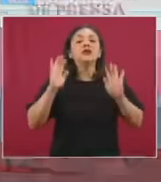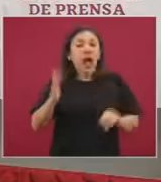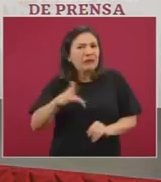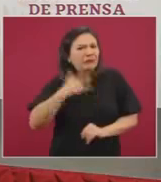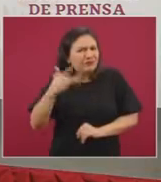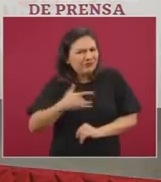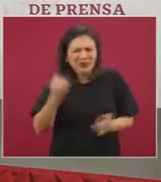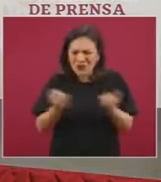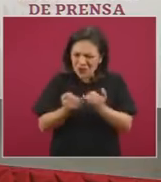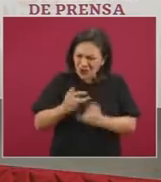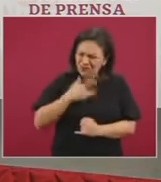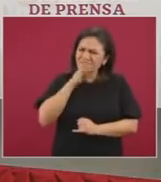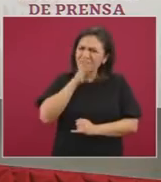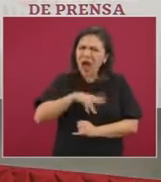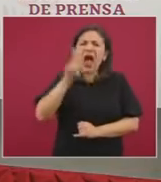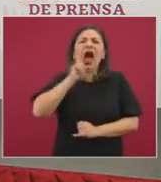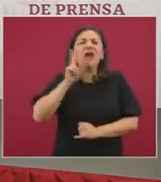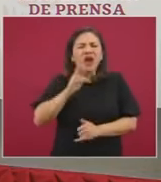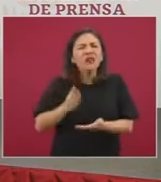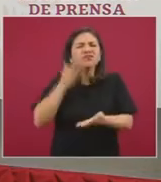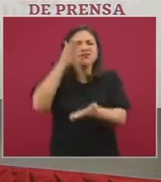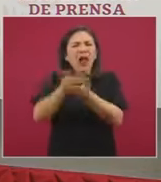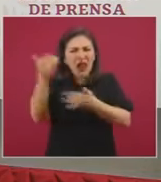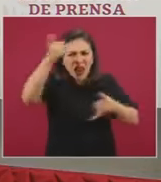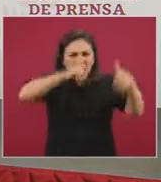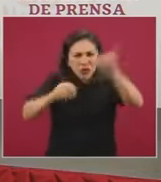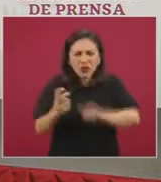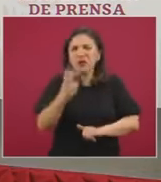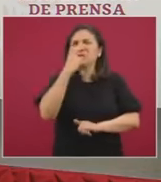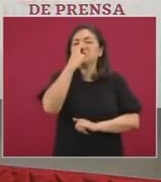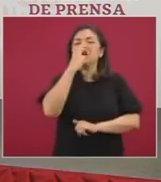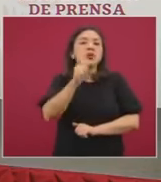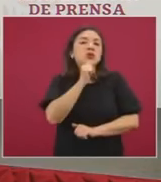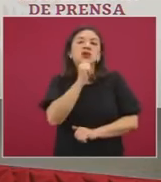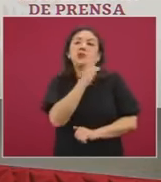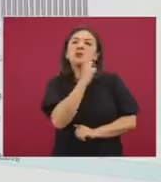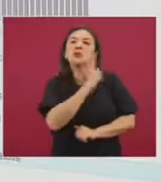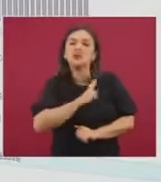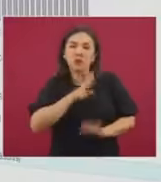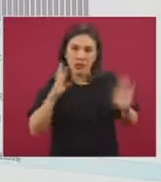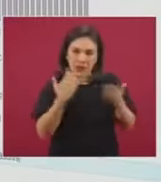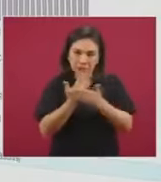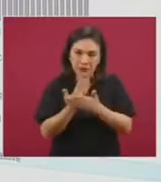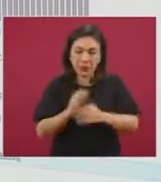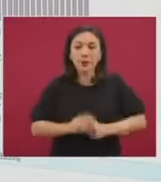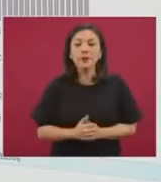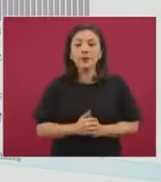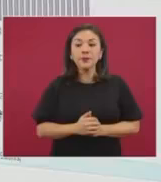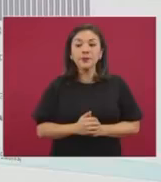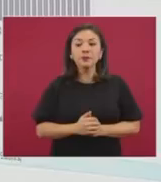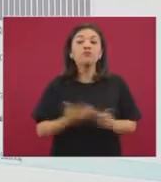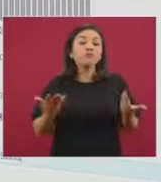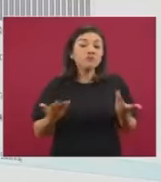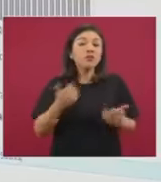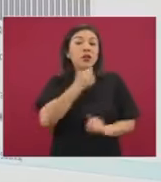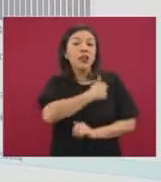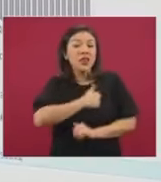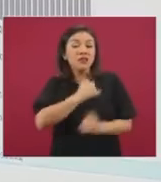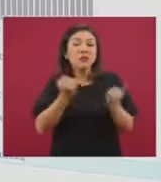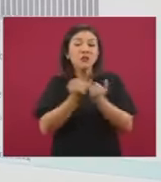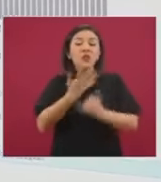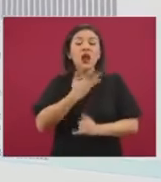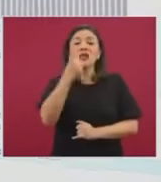cuadro sintomático, se les tomó la muestra, pero aún los resultados no están registrados. Y lamentablemente